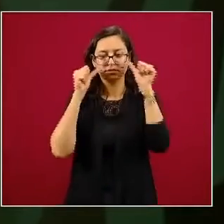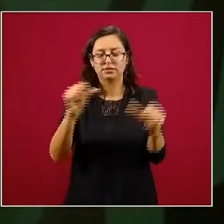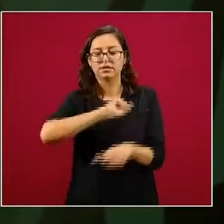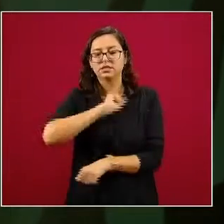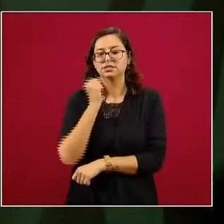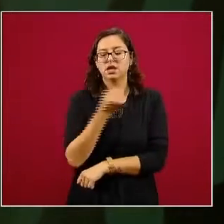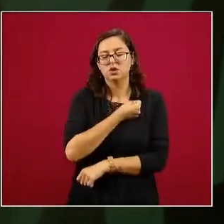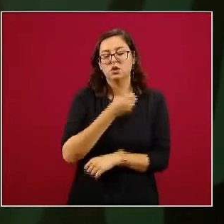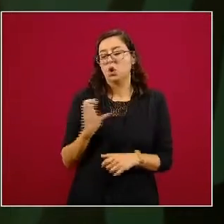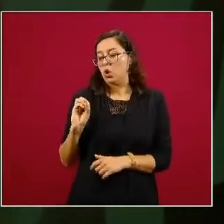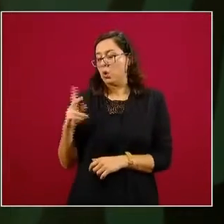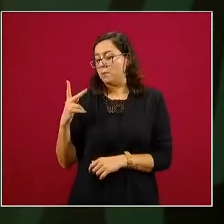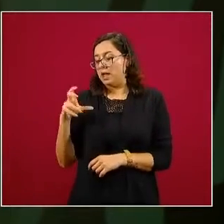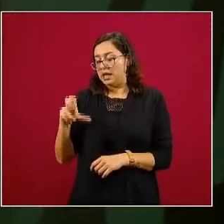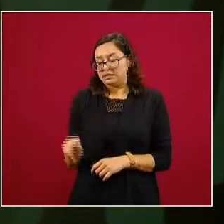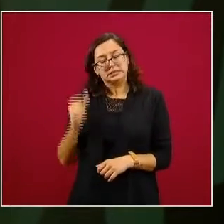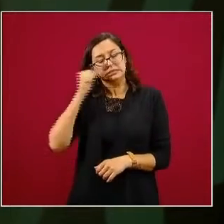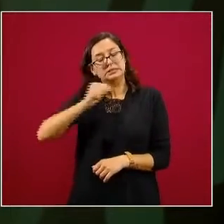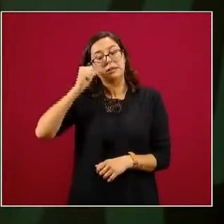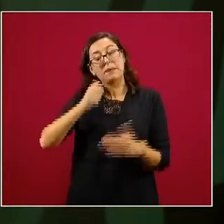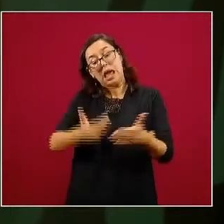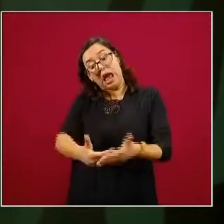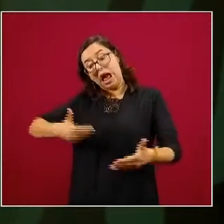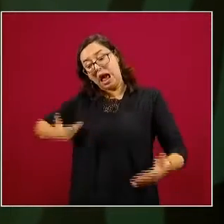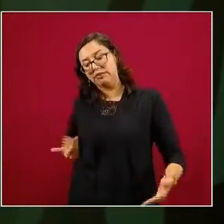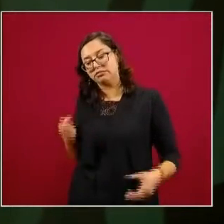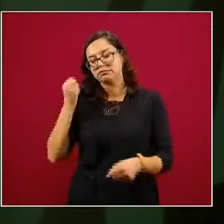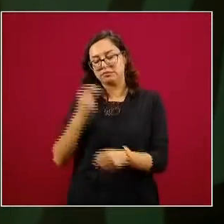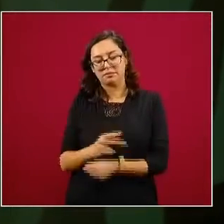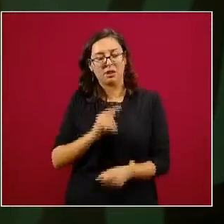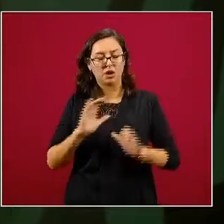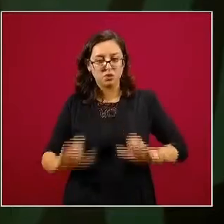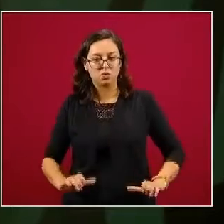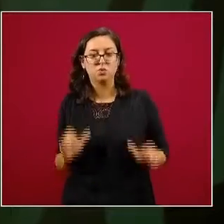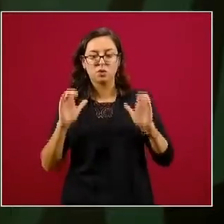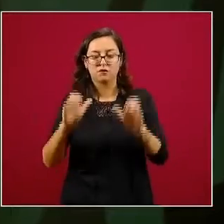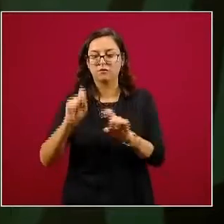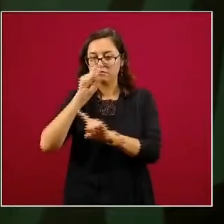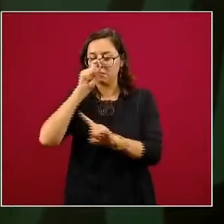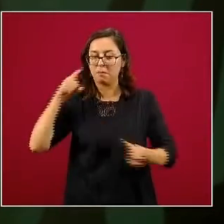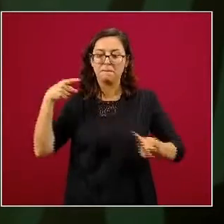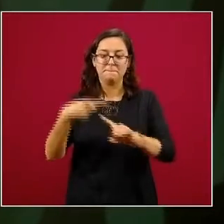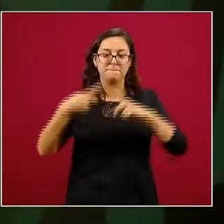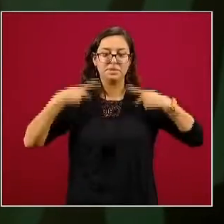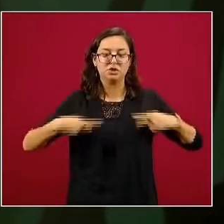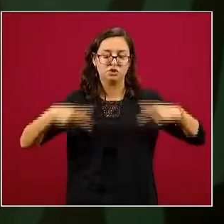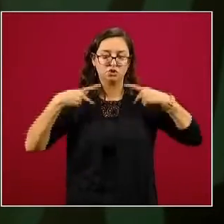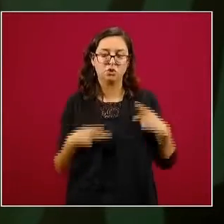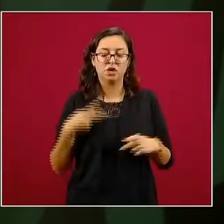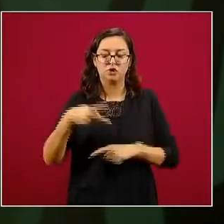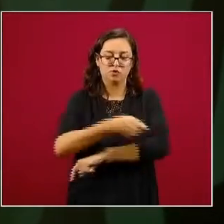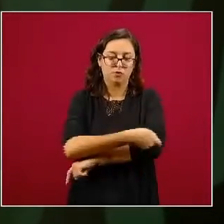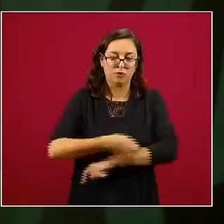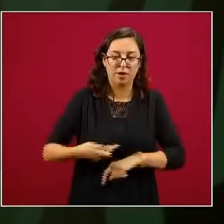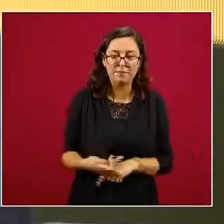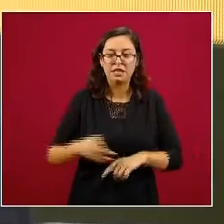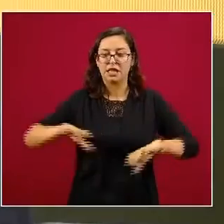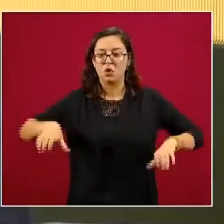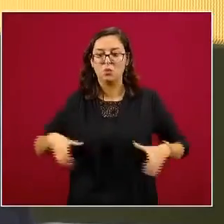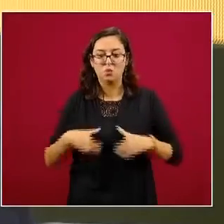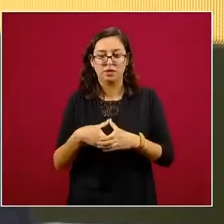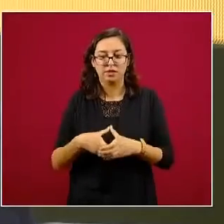la coordinación entre los tres niveles de gobierno. En un país como México, sin esta acción de todo el gobierno en vista